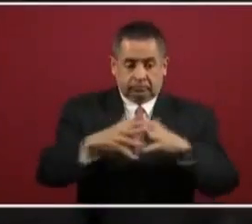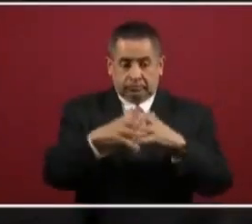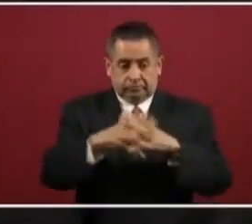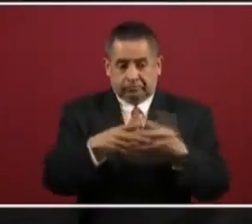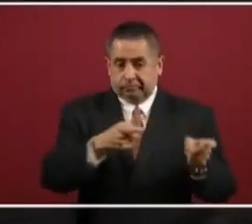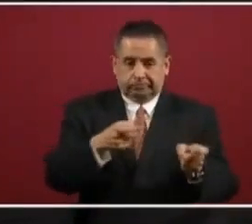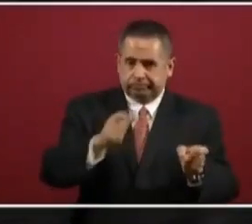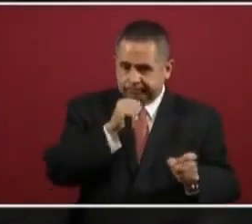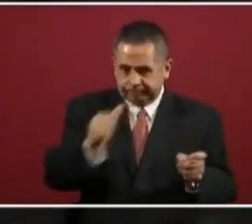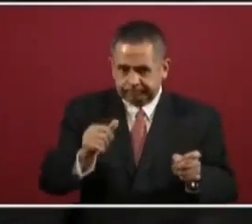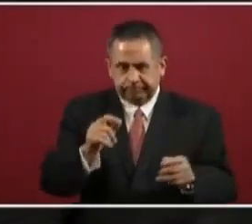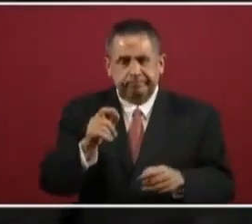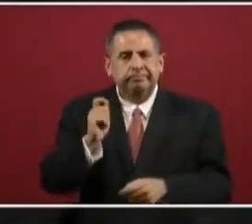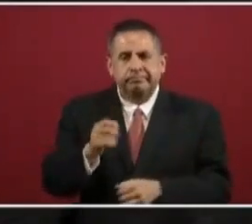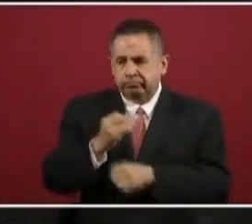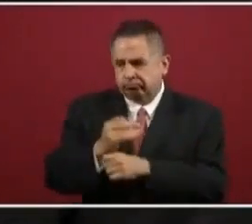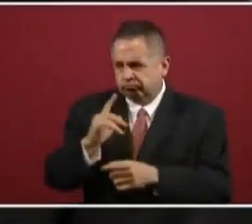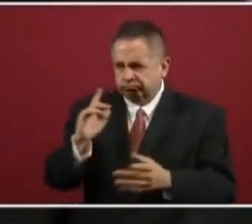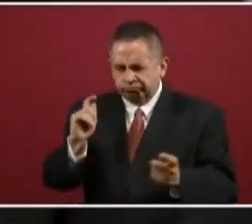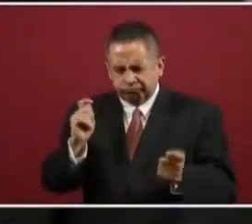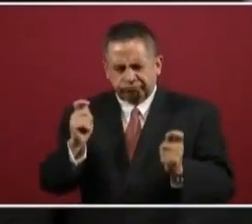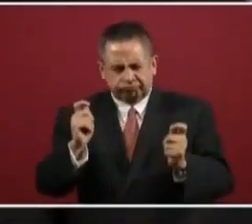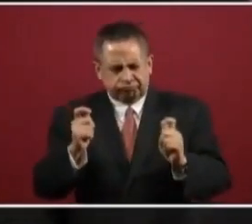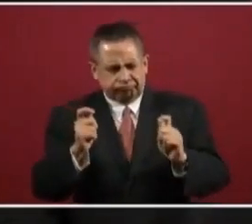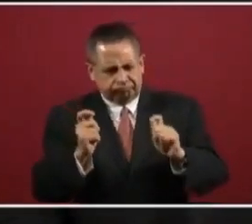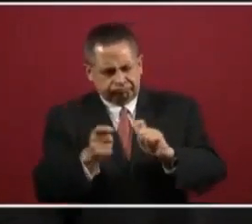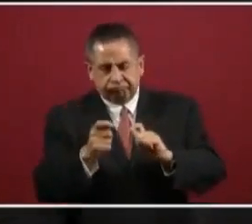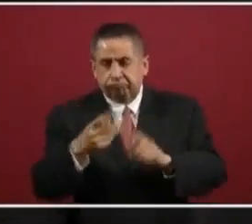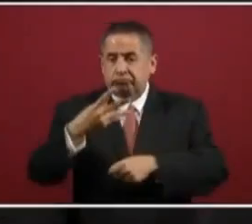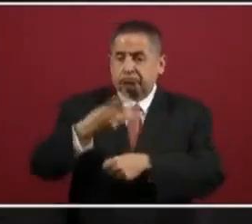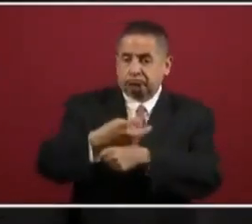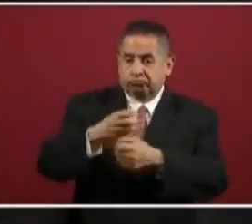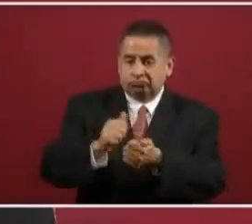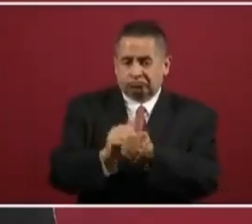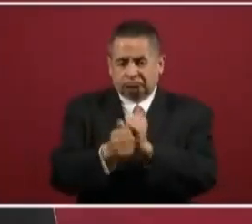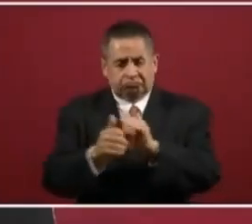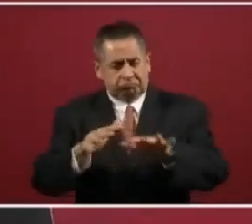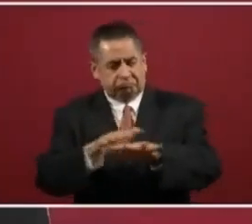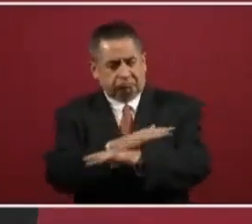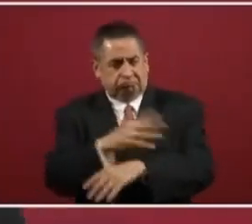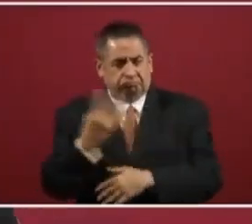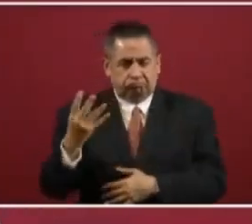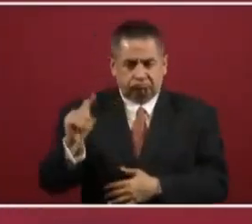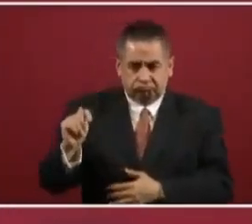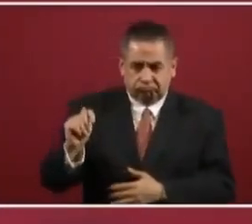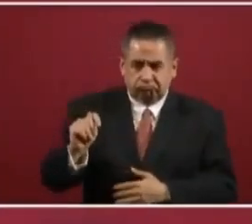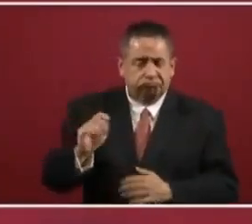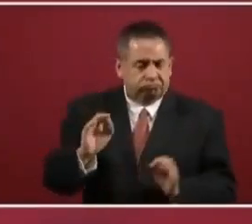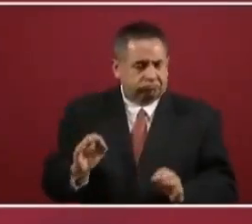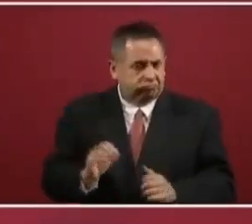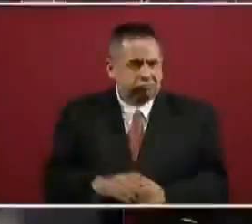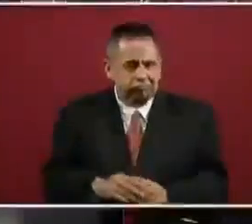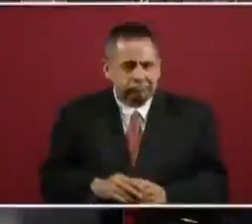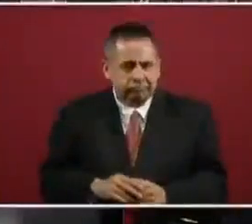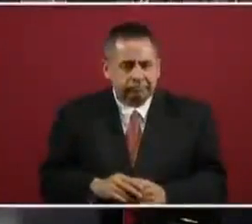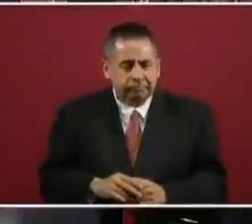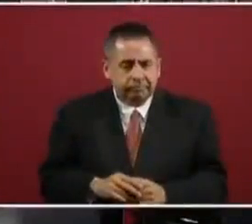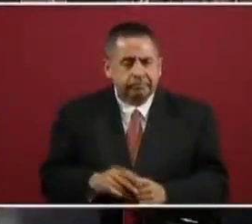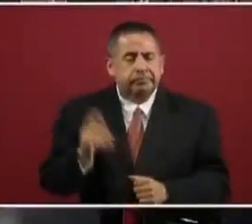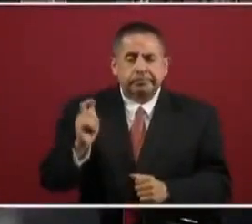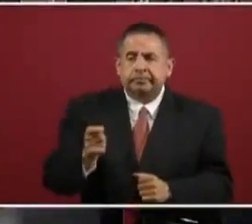violencia se está llevando a cabo la cuarta transformación Claro que hay